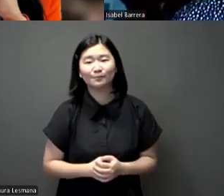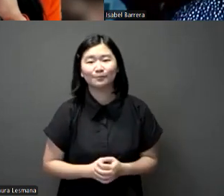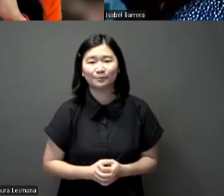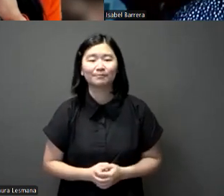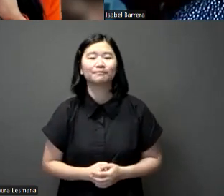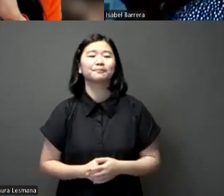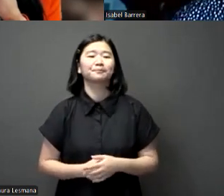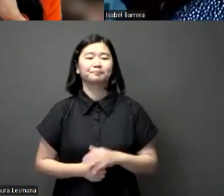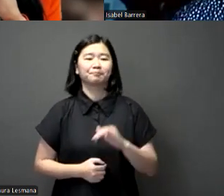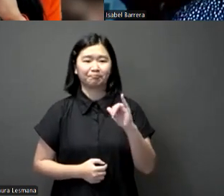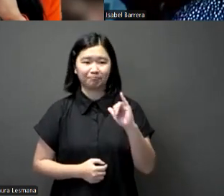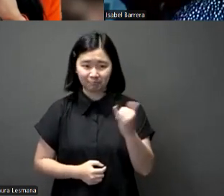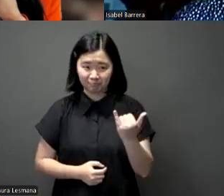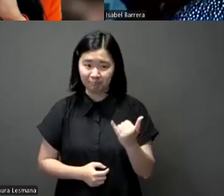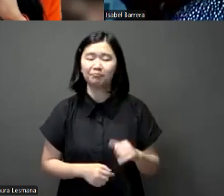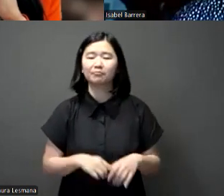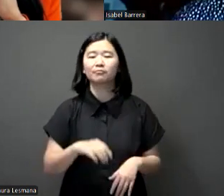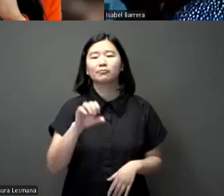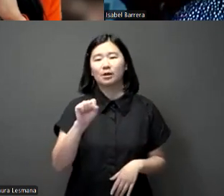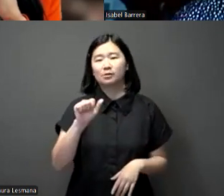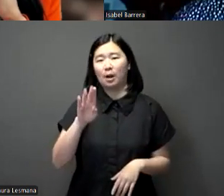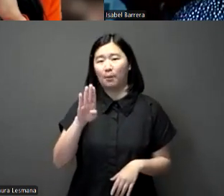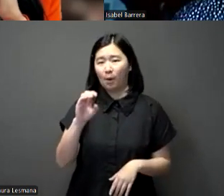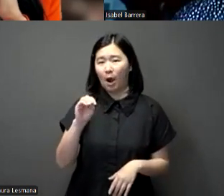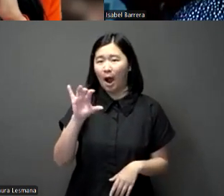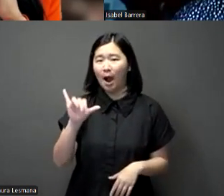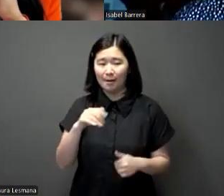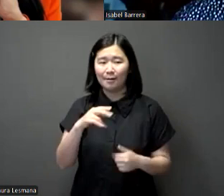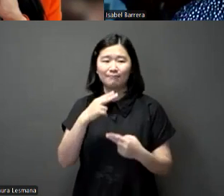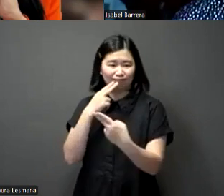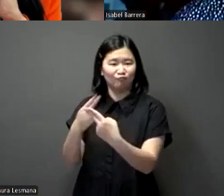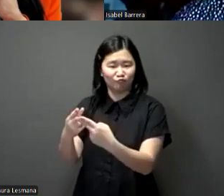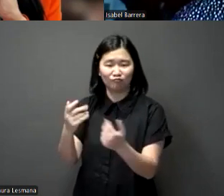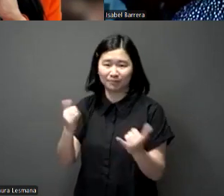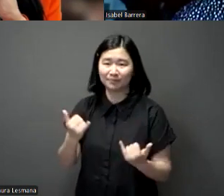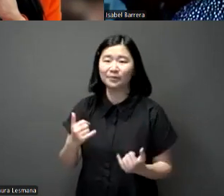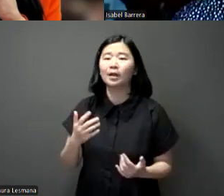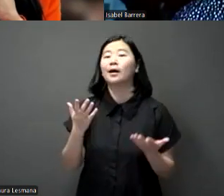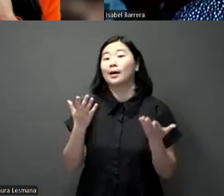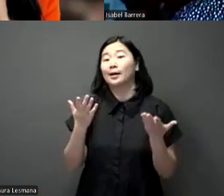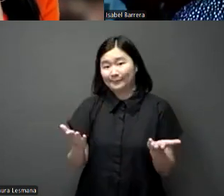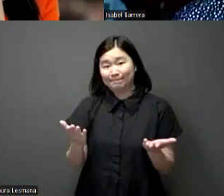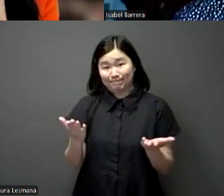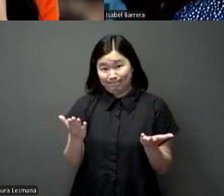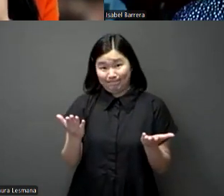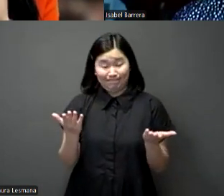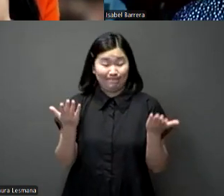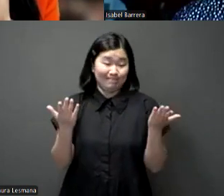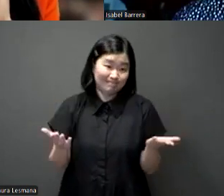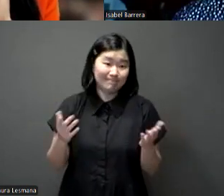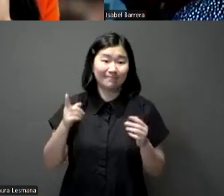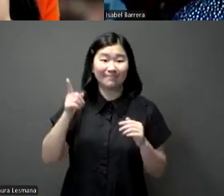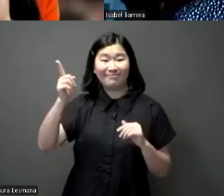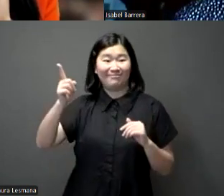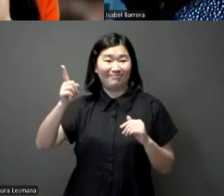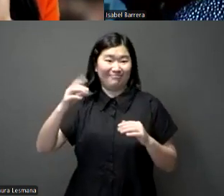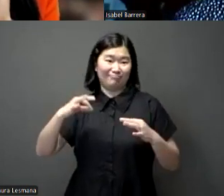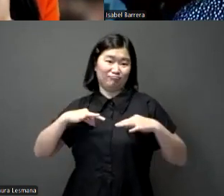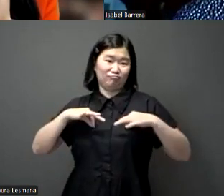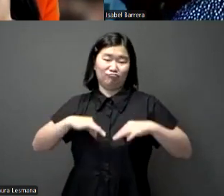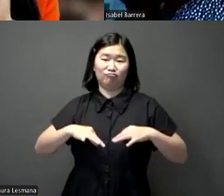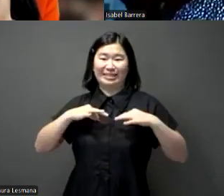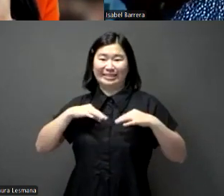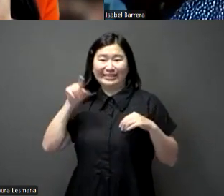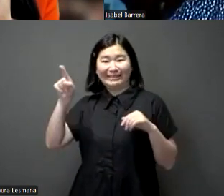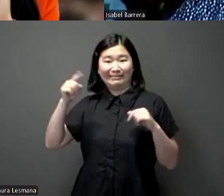grupos en situación de vulnerabilidad en Chile. La segunda parte de la pregunta tiene que ver a nivel regional. Entonces, a